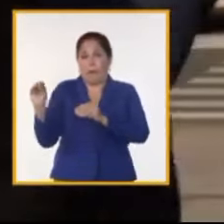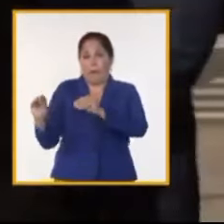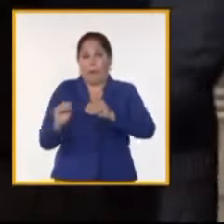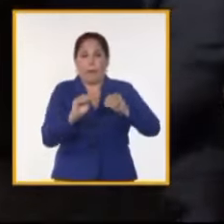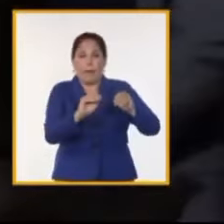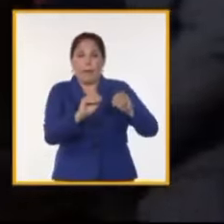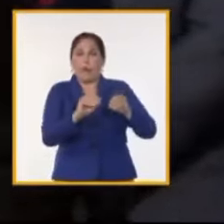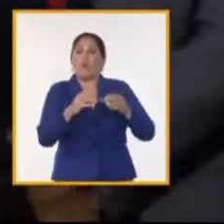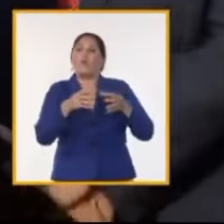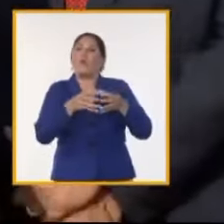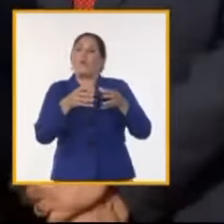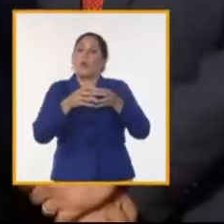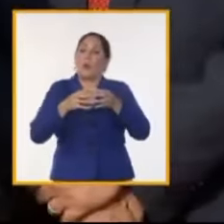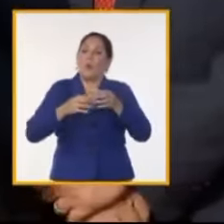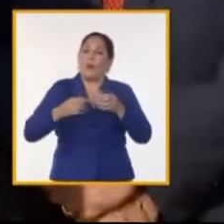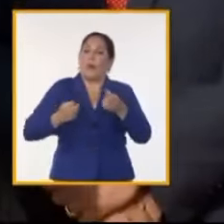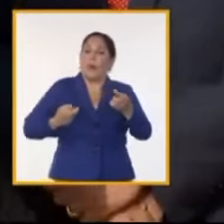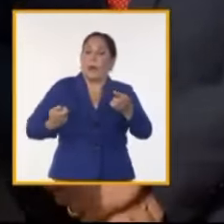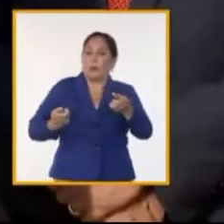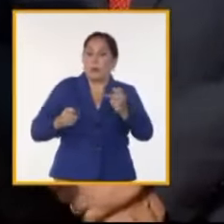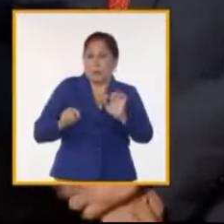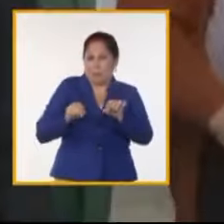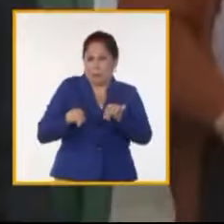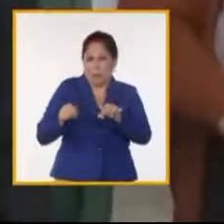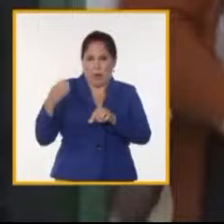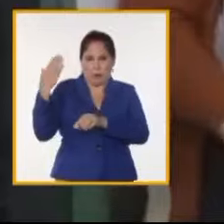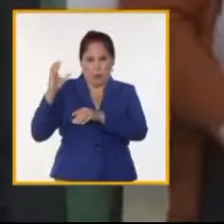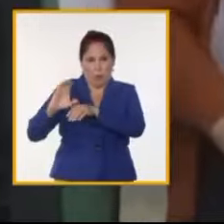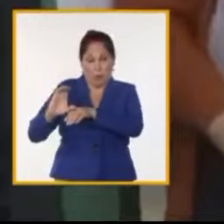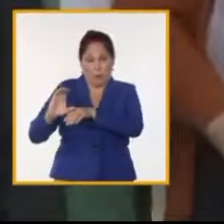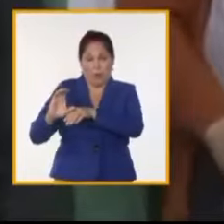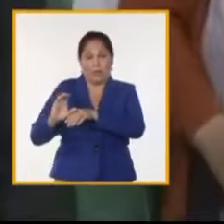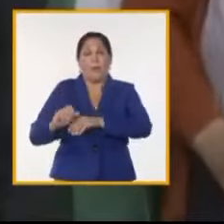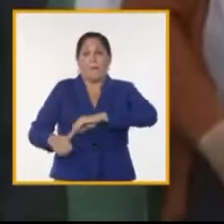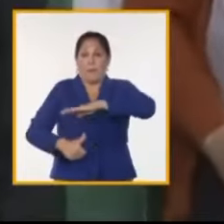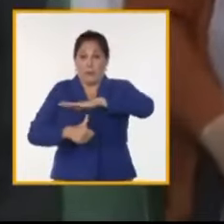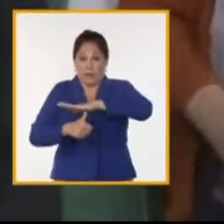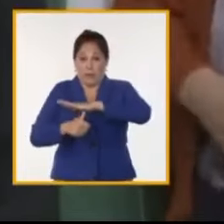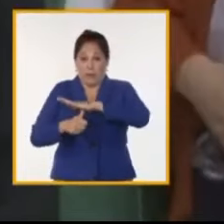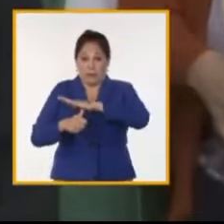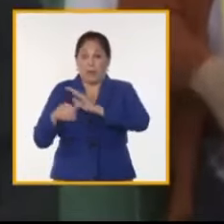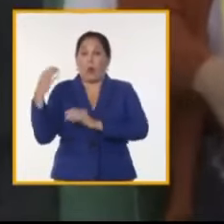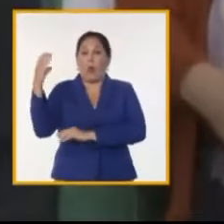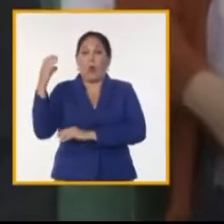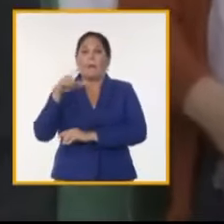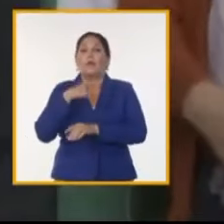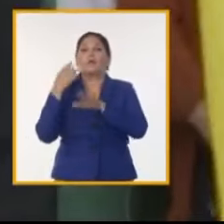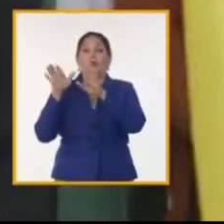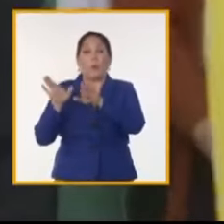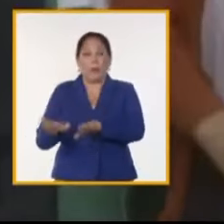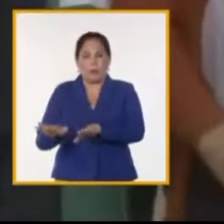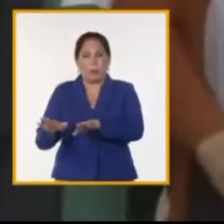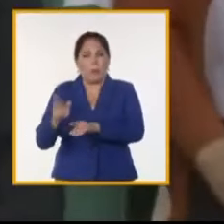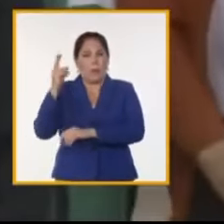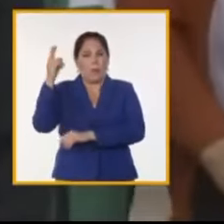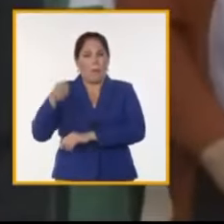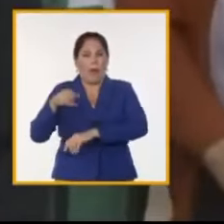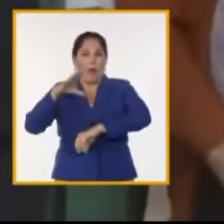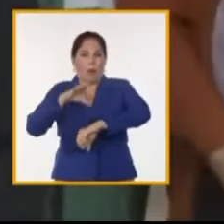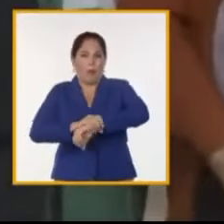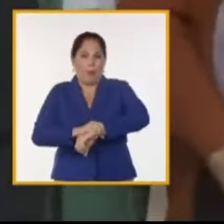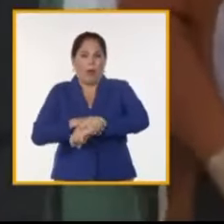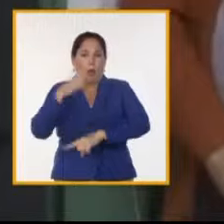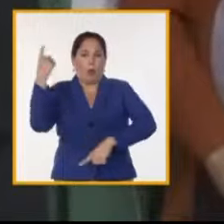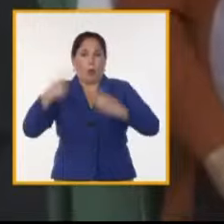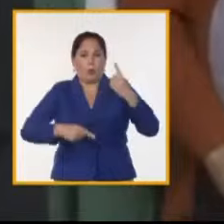grupo guerrillero ejército de liberación nacional el presidente colombiano Gustavo Petro suspendió desde entonces las órdenes de arresto contra los